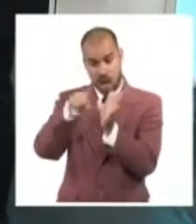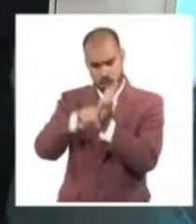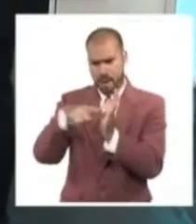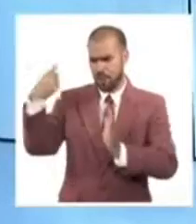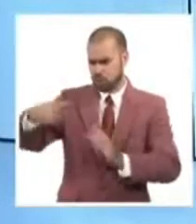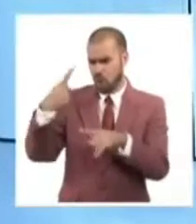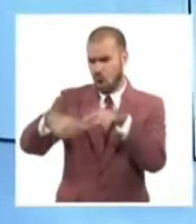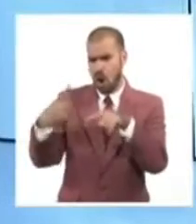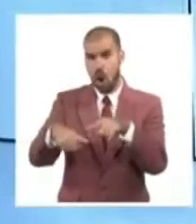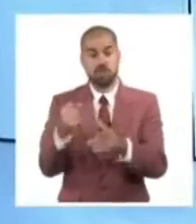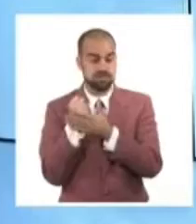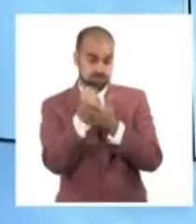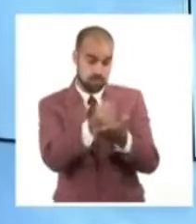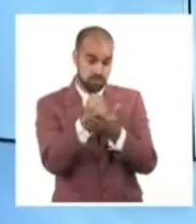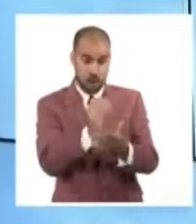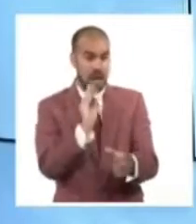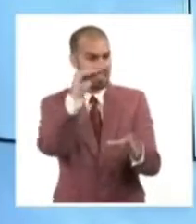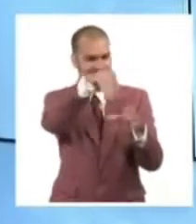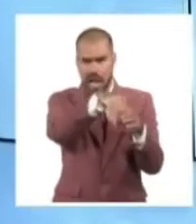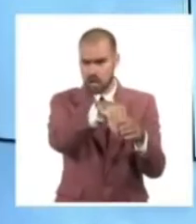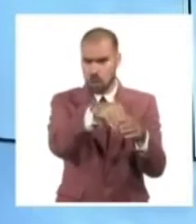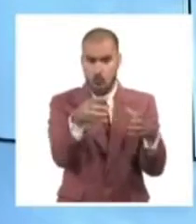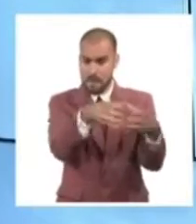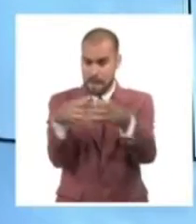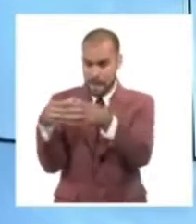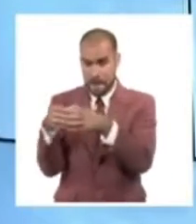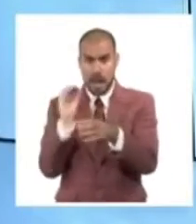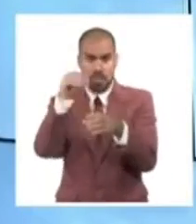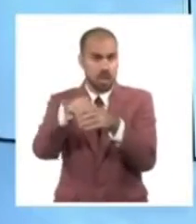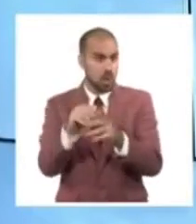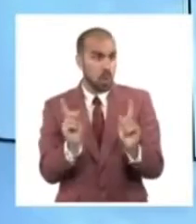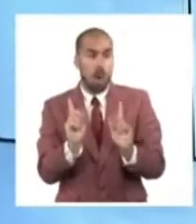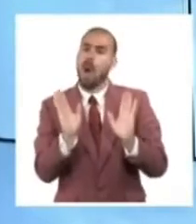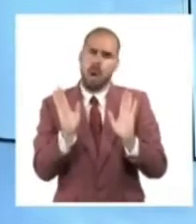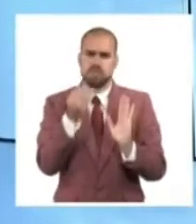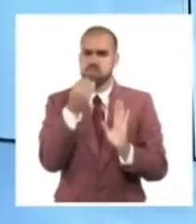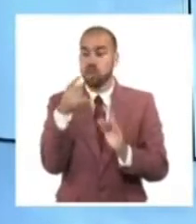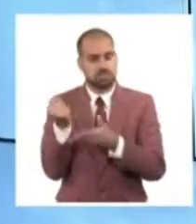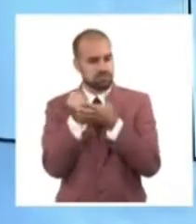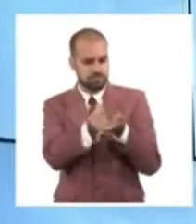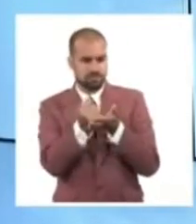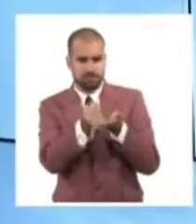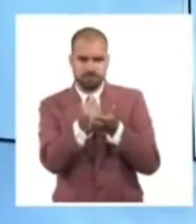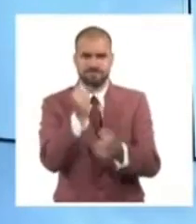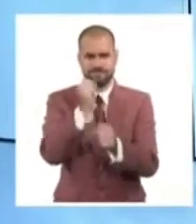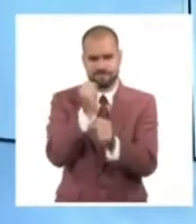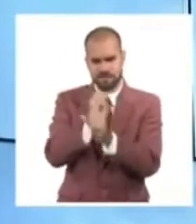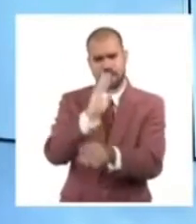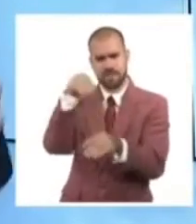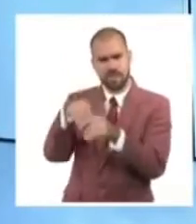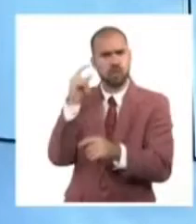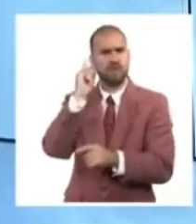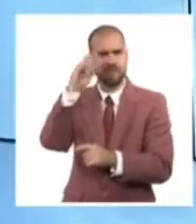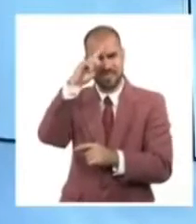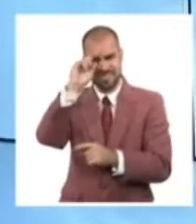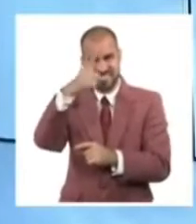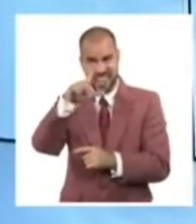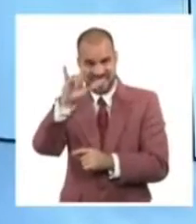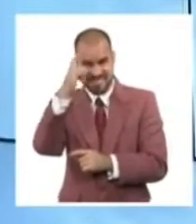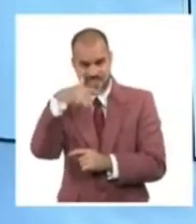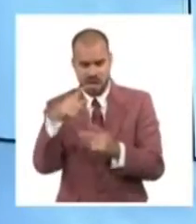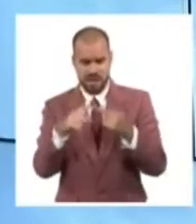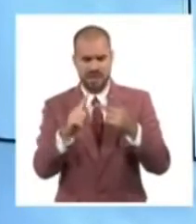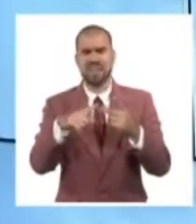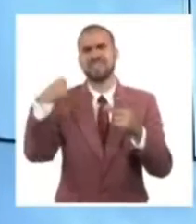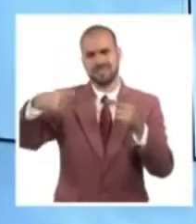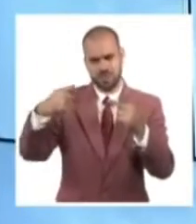han podido aportar desde sus experiencias en la labor que realizan, en el trabajo en la fiscalía, en los tribunales, en las universidades, en